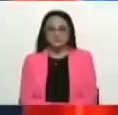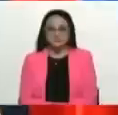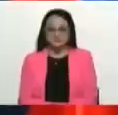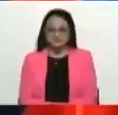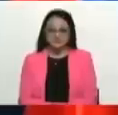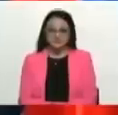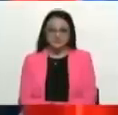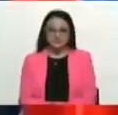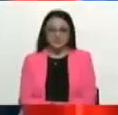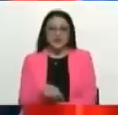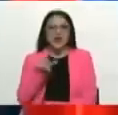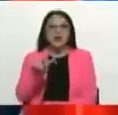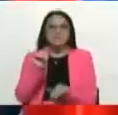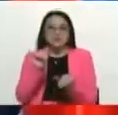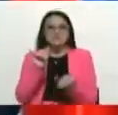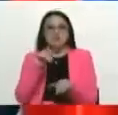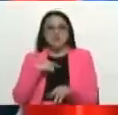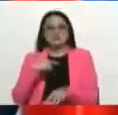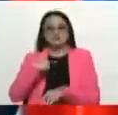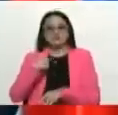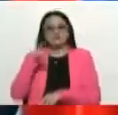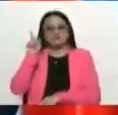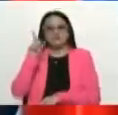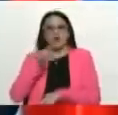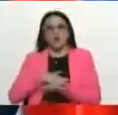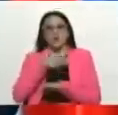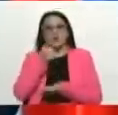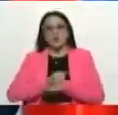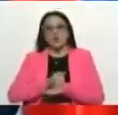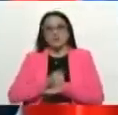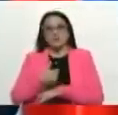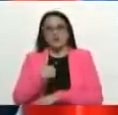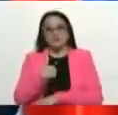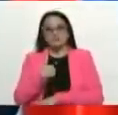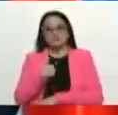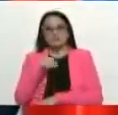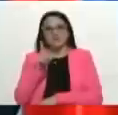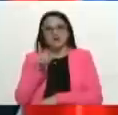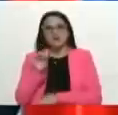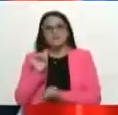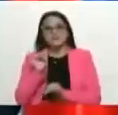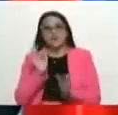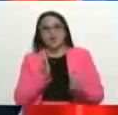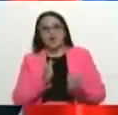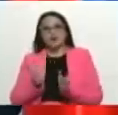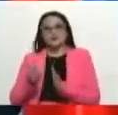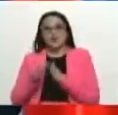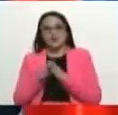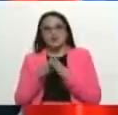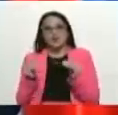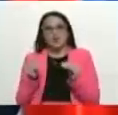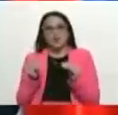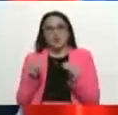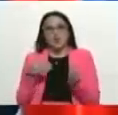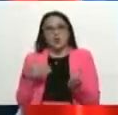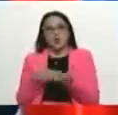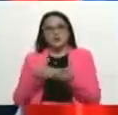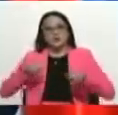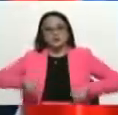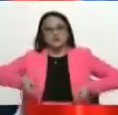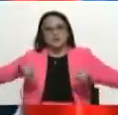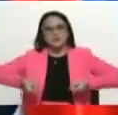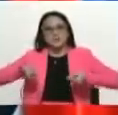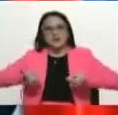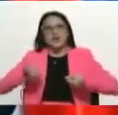Él mismo se responsabilizó de haber organizado el acto criminal contra el supermercado